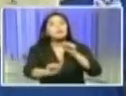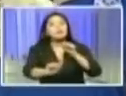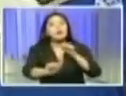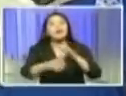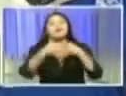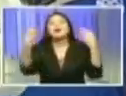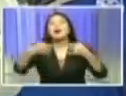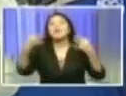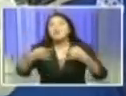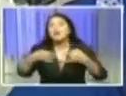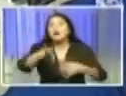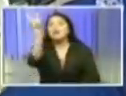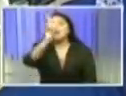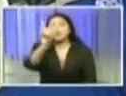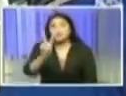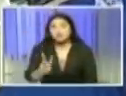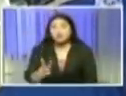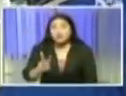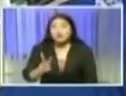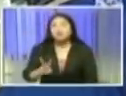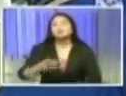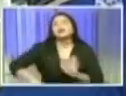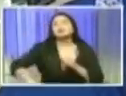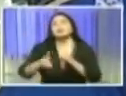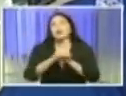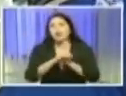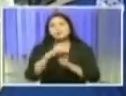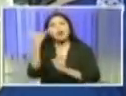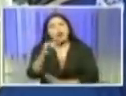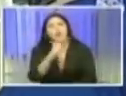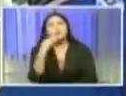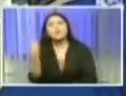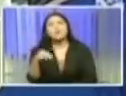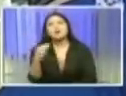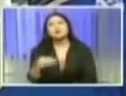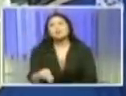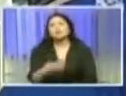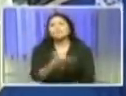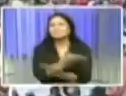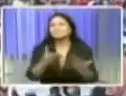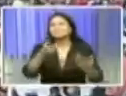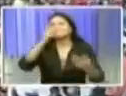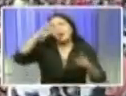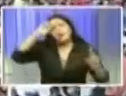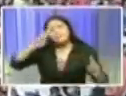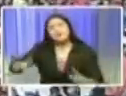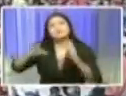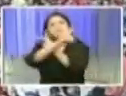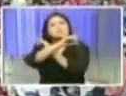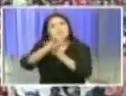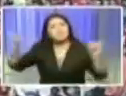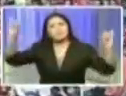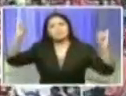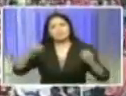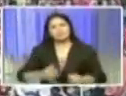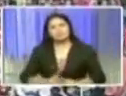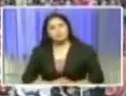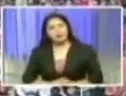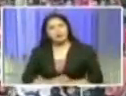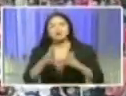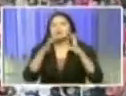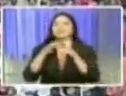la verdad de Venezuela y el derecho que tiene la juventud a que se respete la independencia,